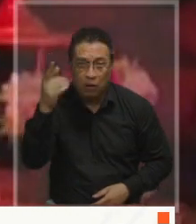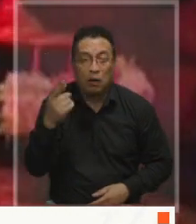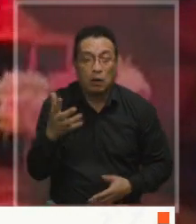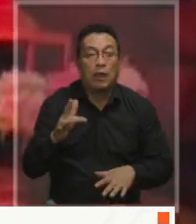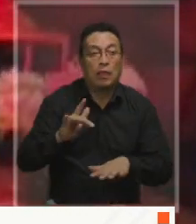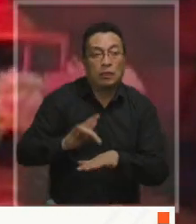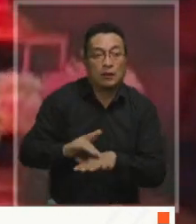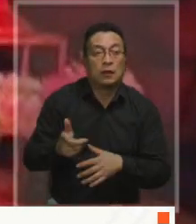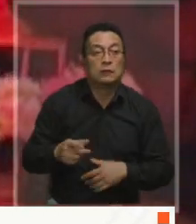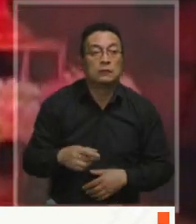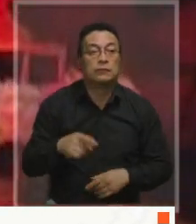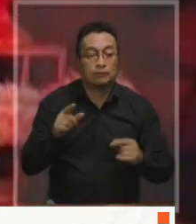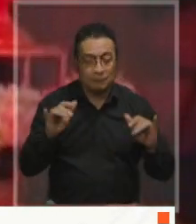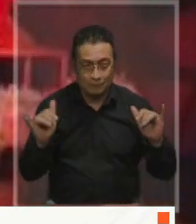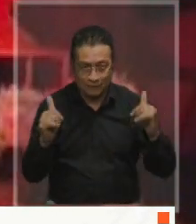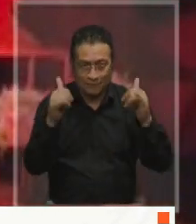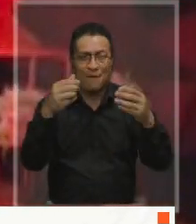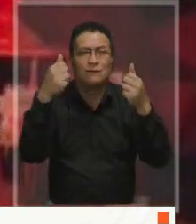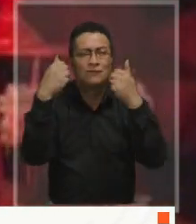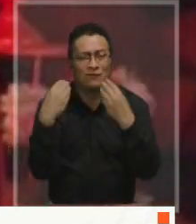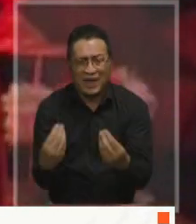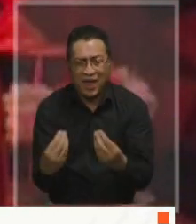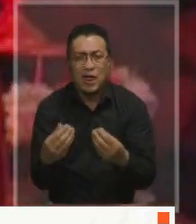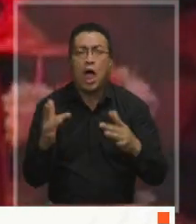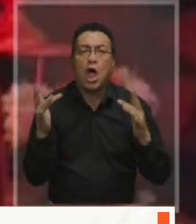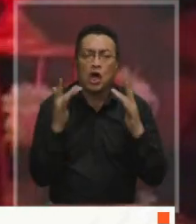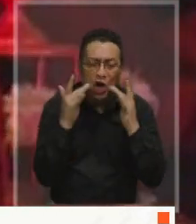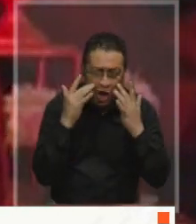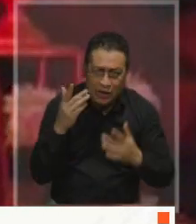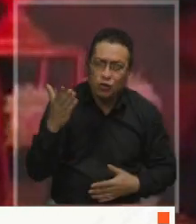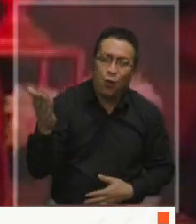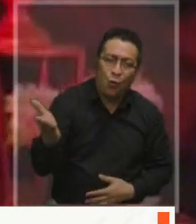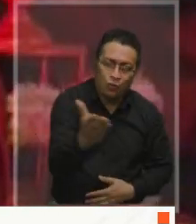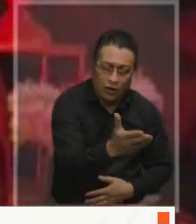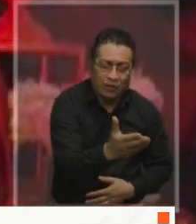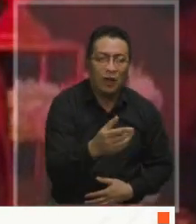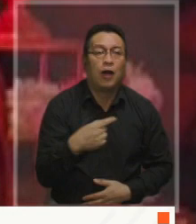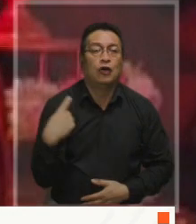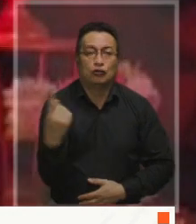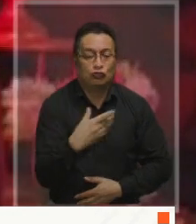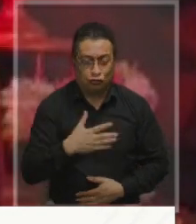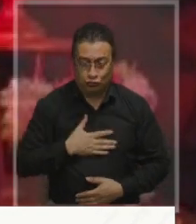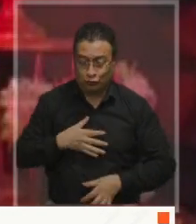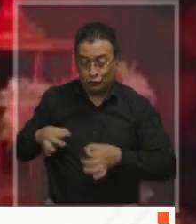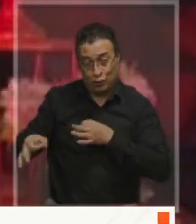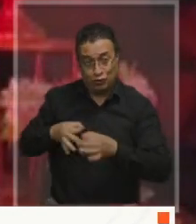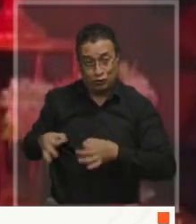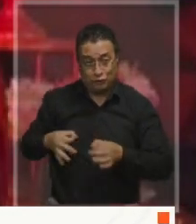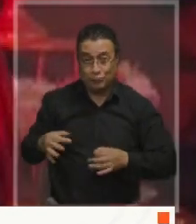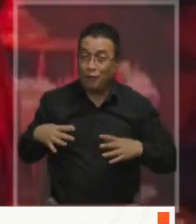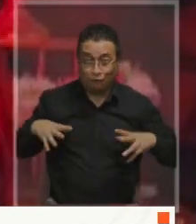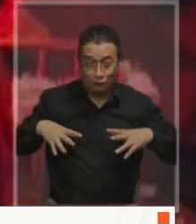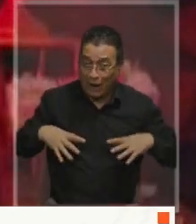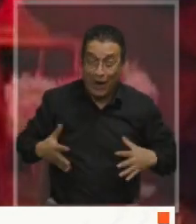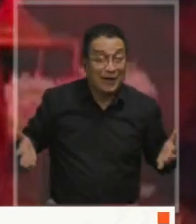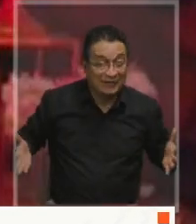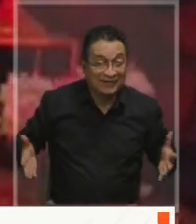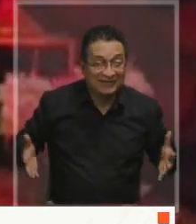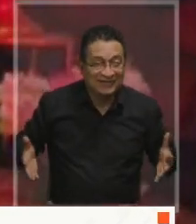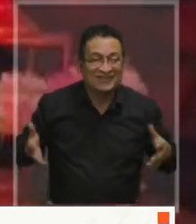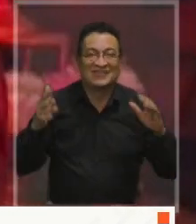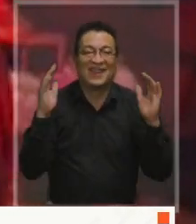que lo pasen bien que estén contentos Ustedes porque nosotros los novios estamos felices